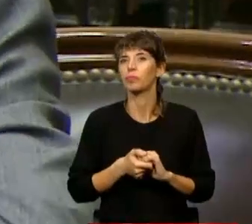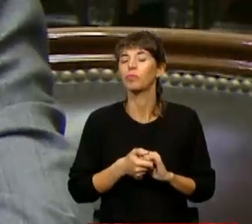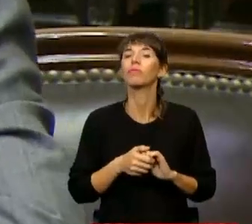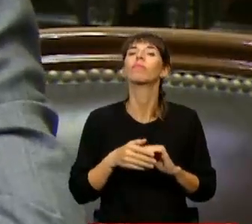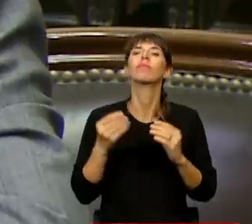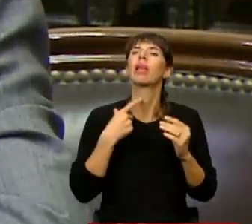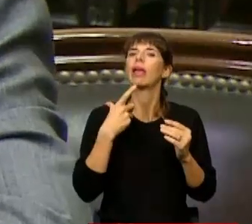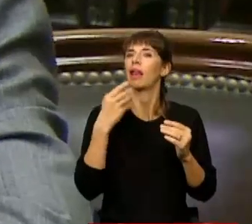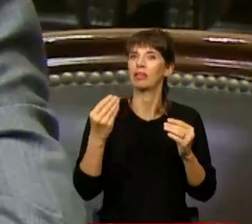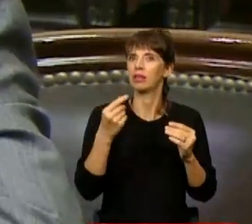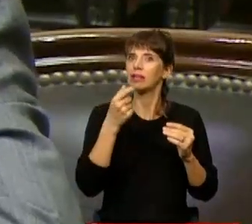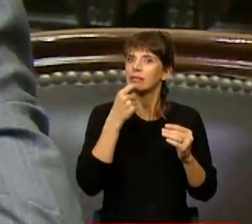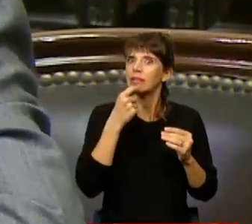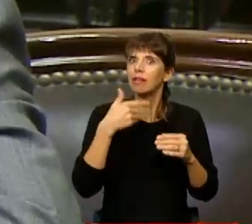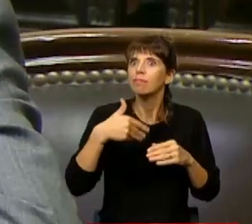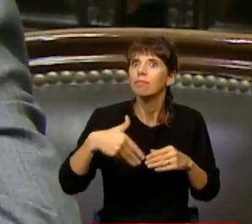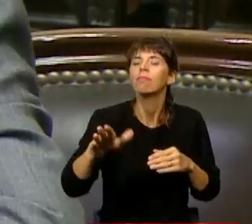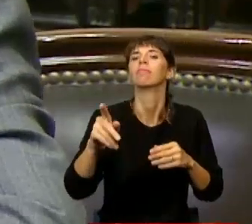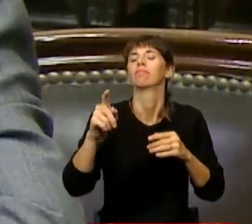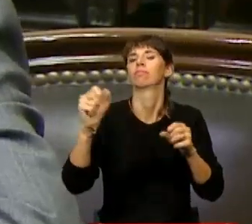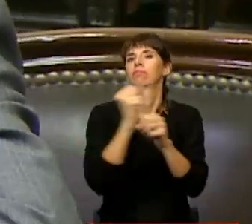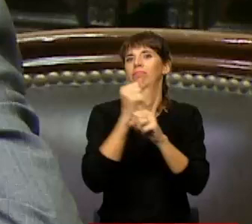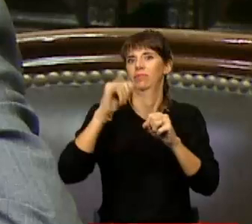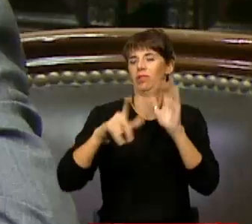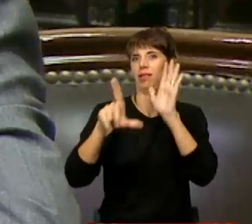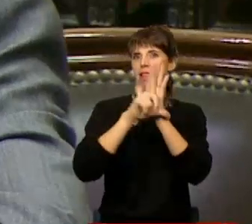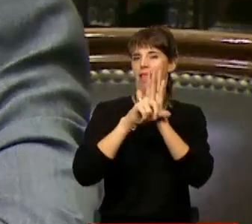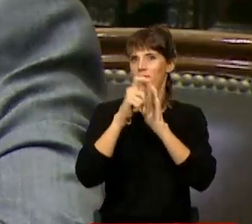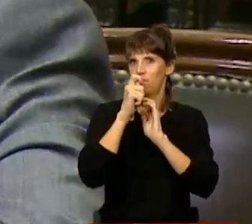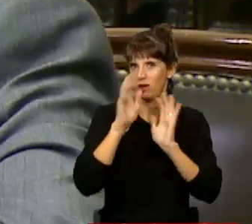para nuestro país la legalización del consumo de la marihuana.